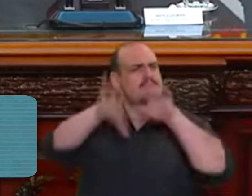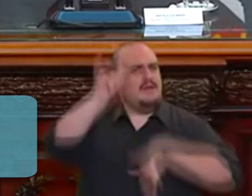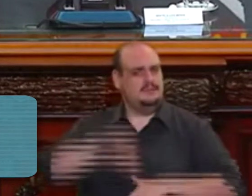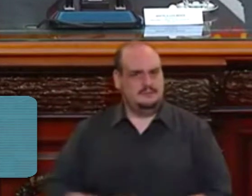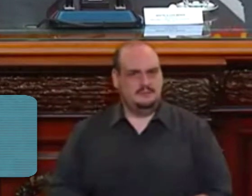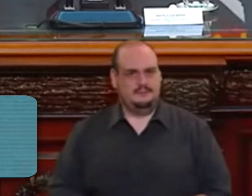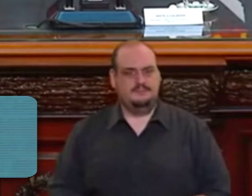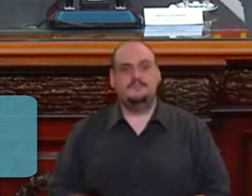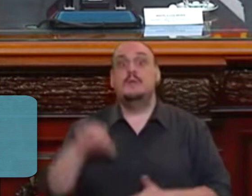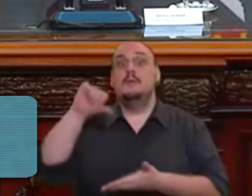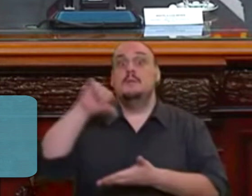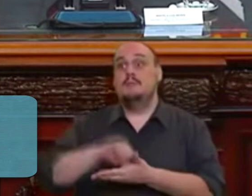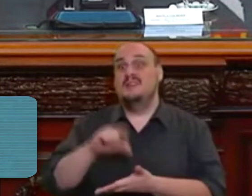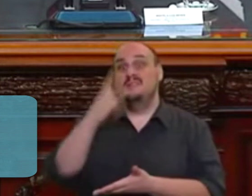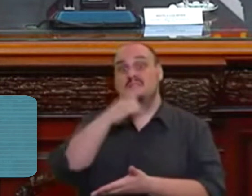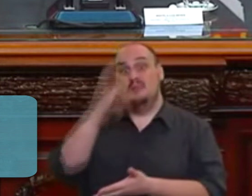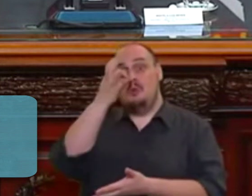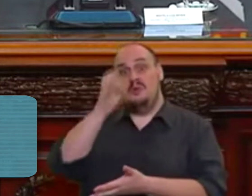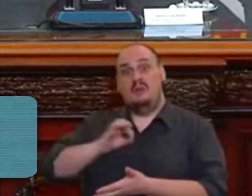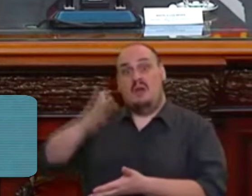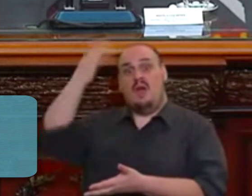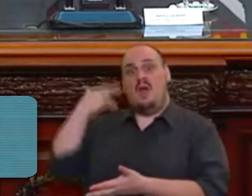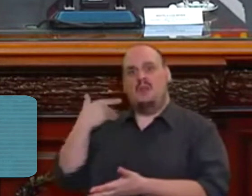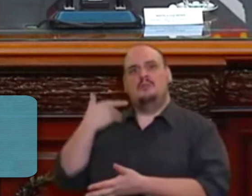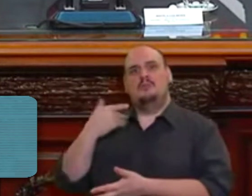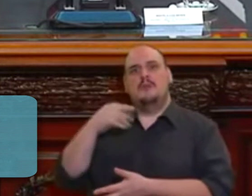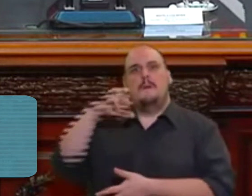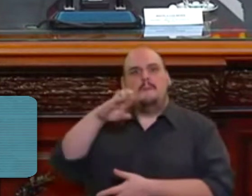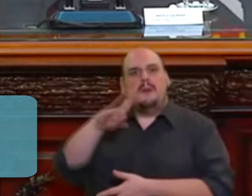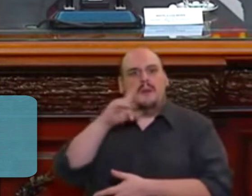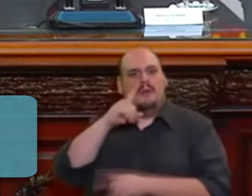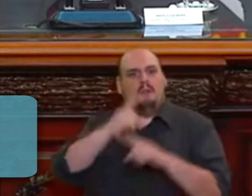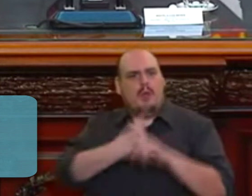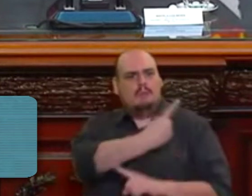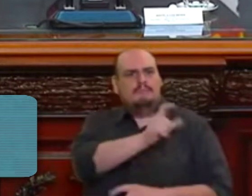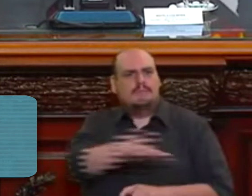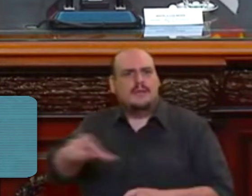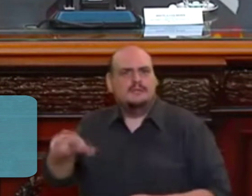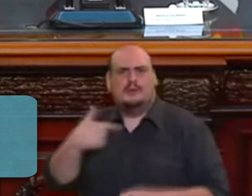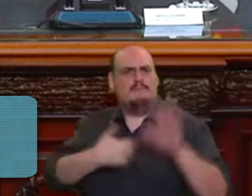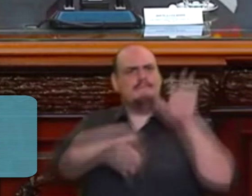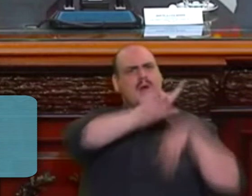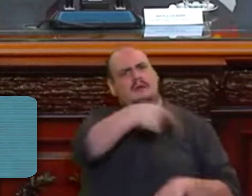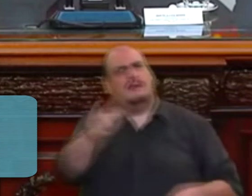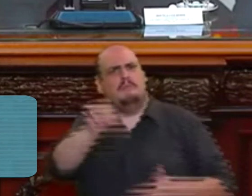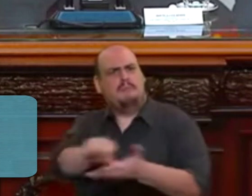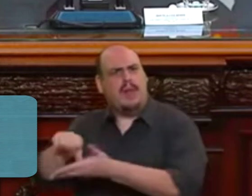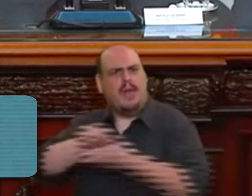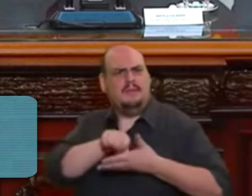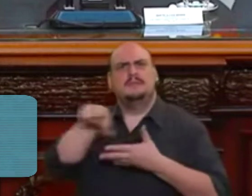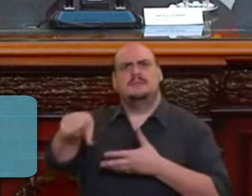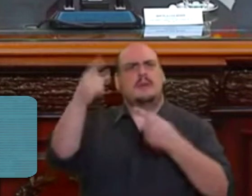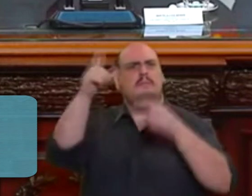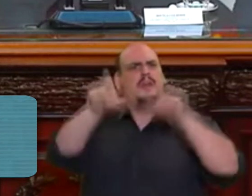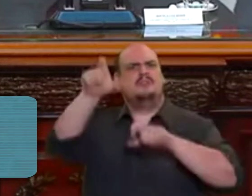que el diputado nacional, José Luis Espert, llamó a una rebelión fiscal e incluso como productor agropecuario, dijo, yo